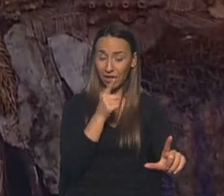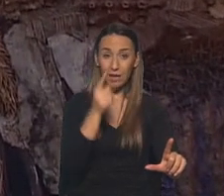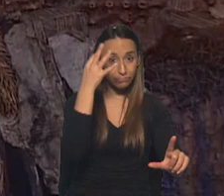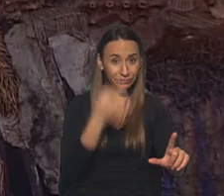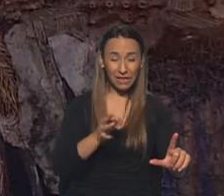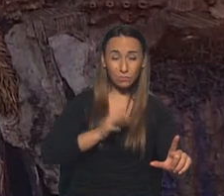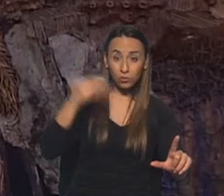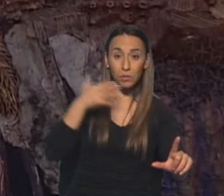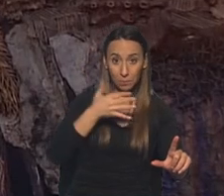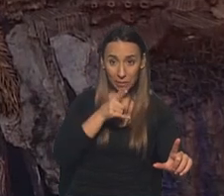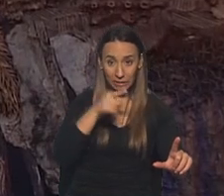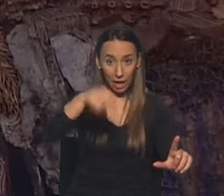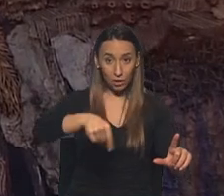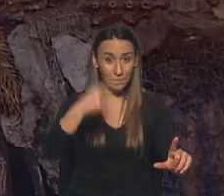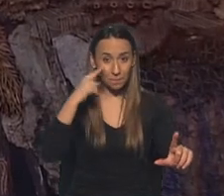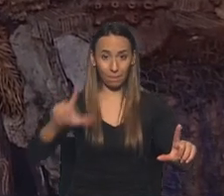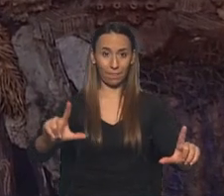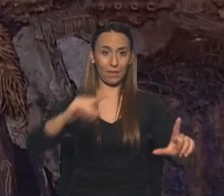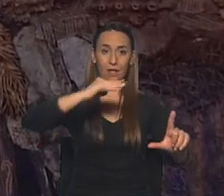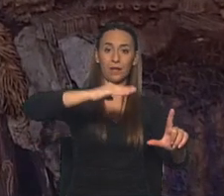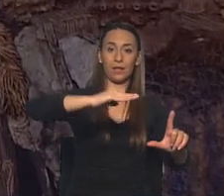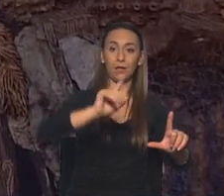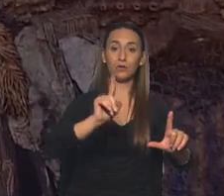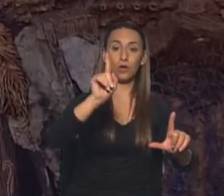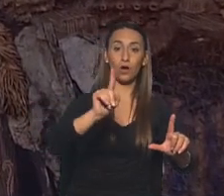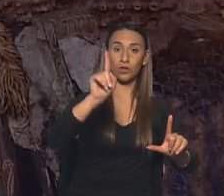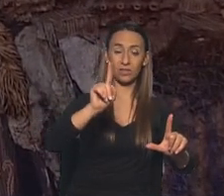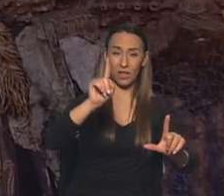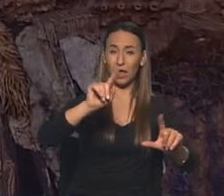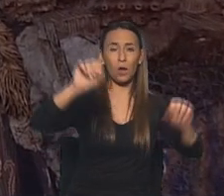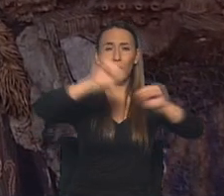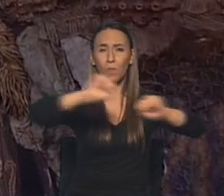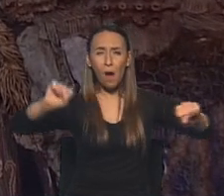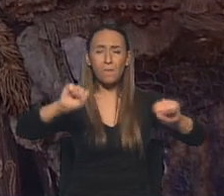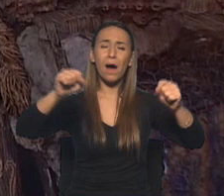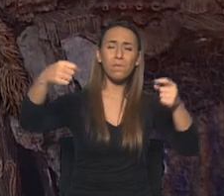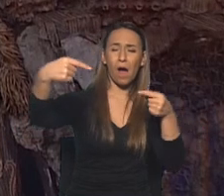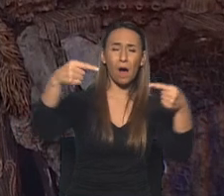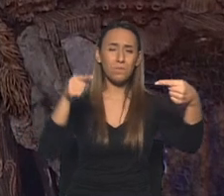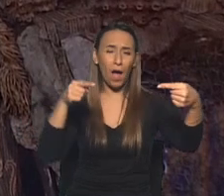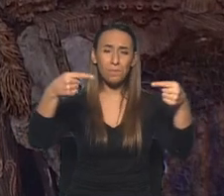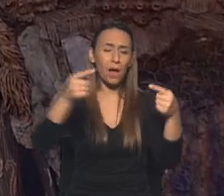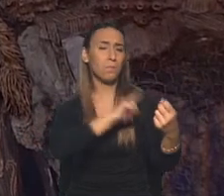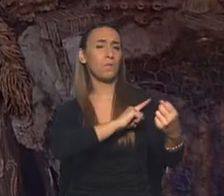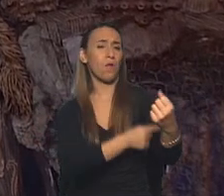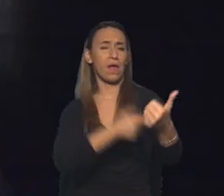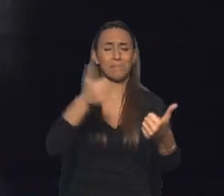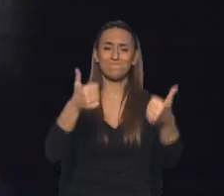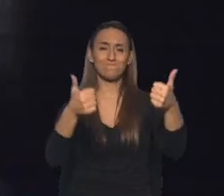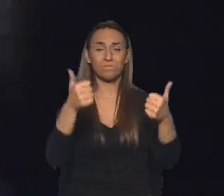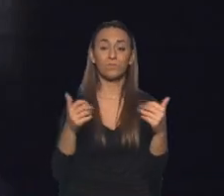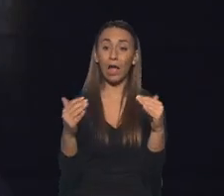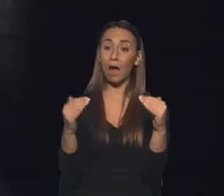norte arriba explotando o matando gente disputándose el poder y el sur abajo